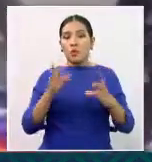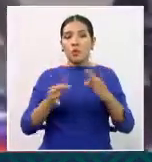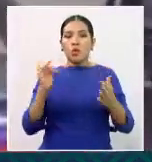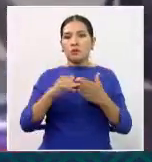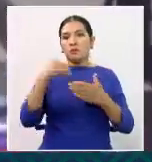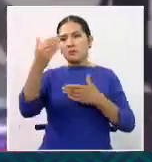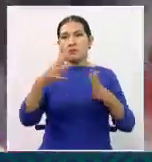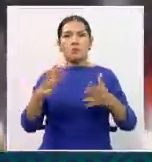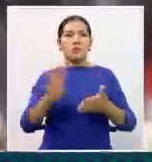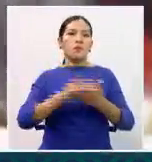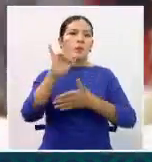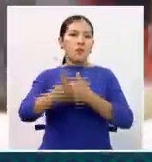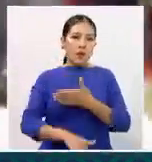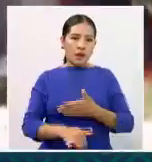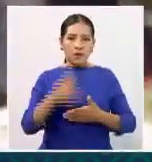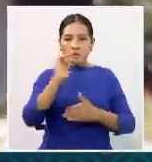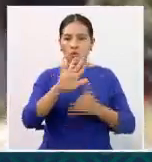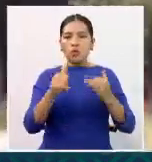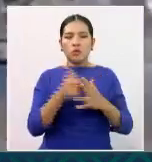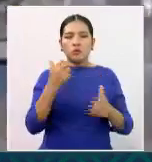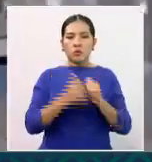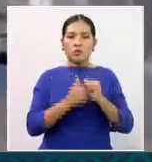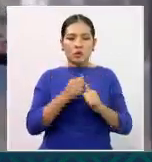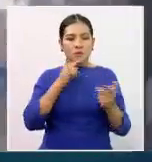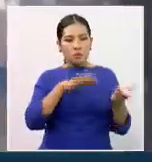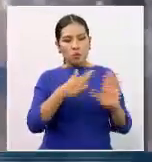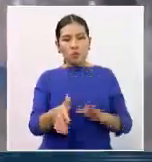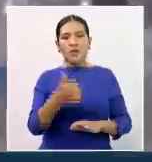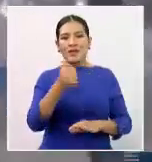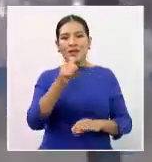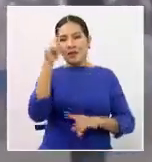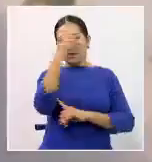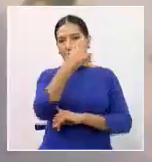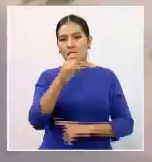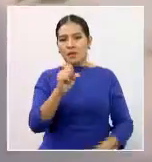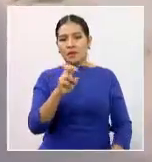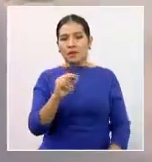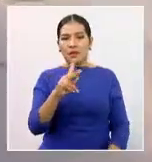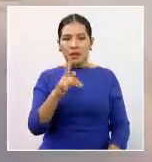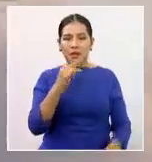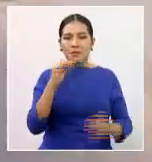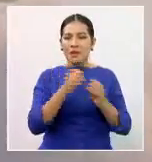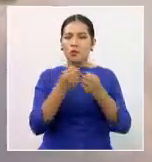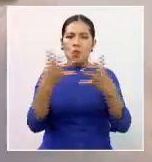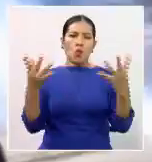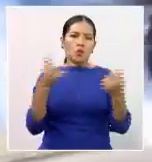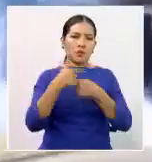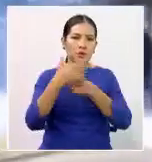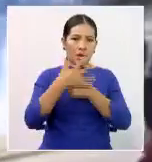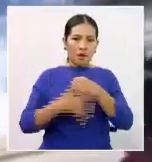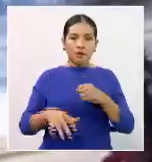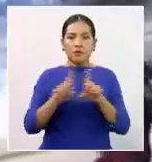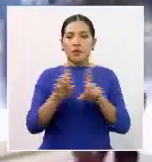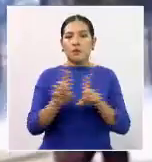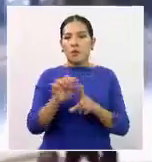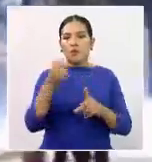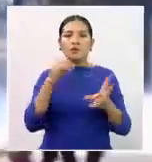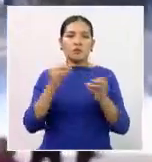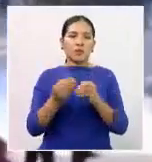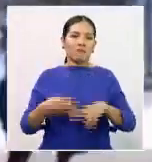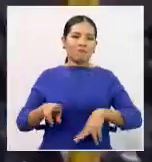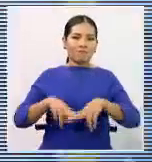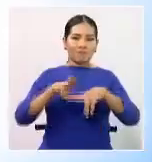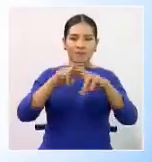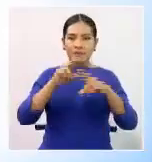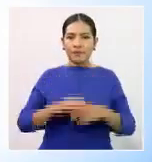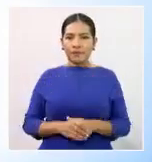de mayo, proceso por las masacres de Sencata que dejaron 10 asesinados y varios heridos luego de consumarse el golpe de Estado.